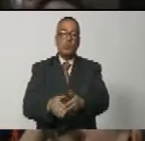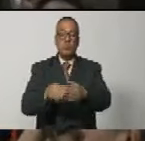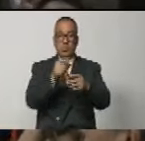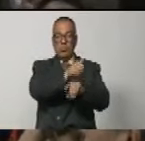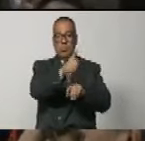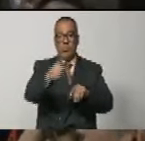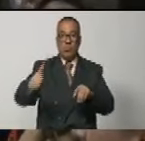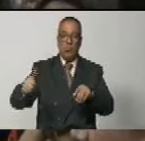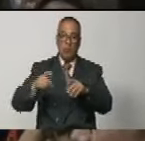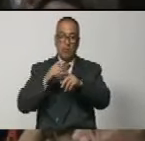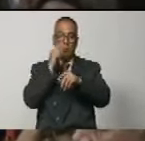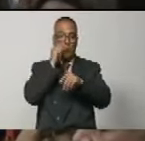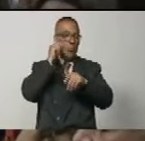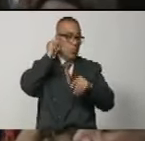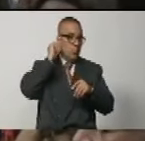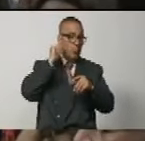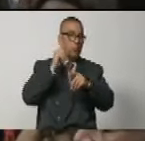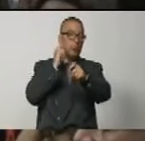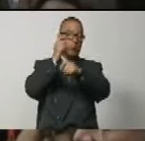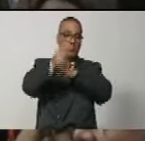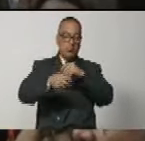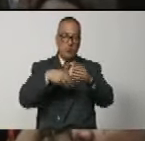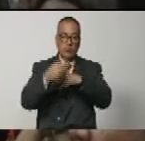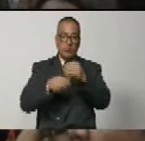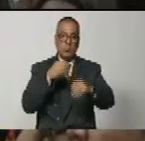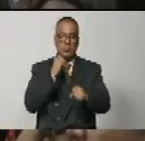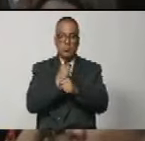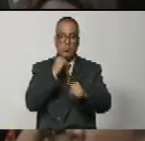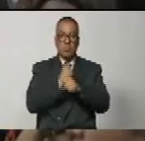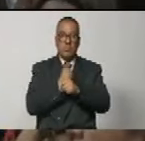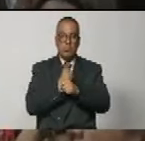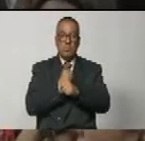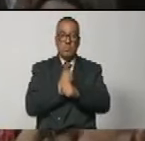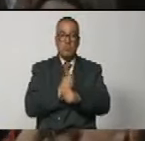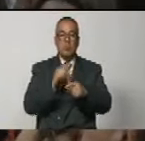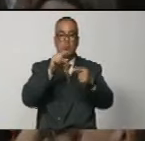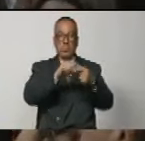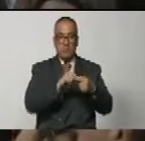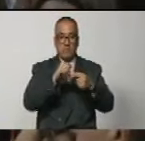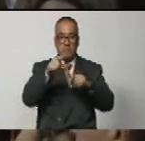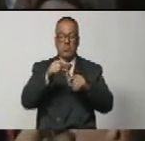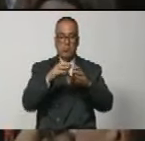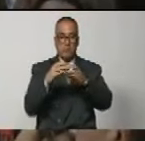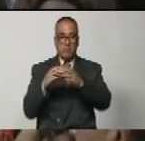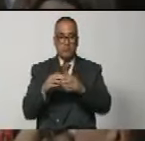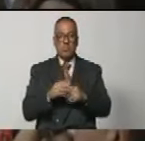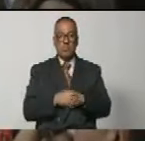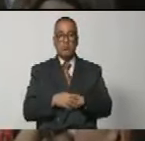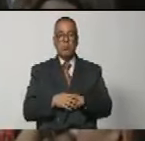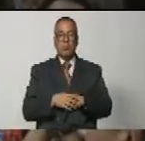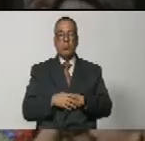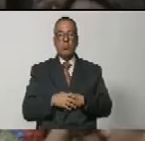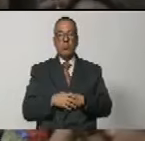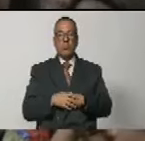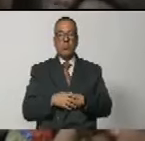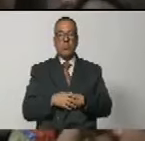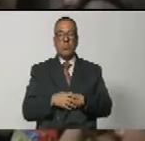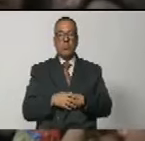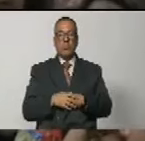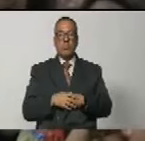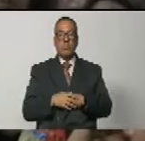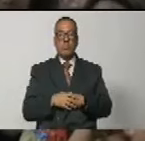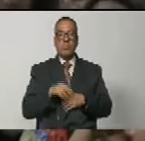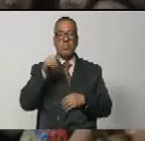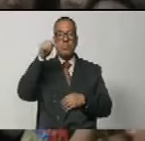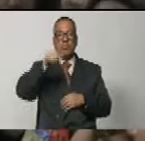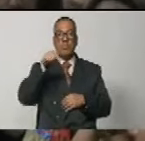cada uno de los pescadores y pescadoras que formaban parte de todas esas comunidades de pescadores. Bueno,